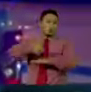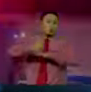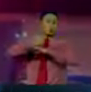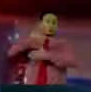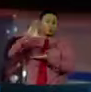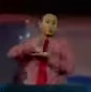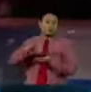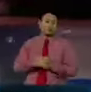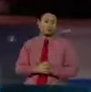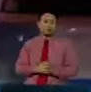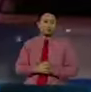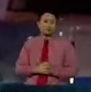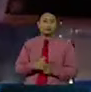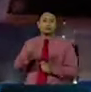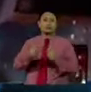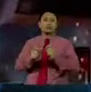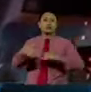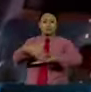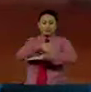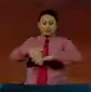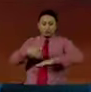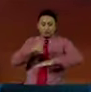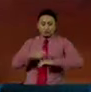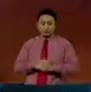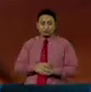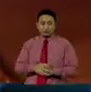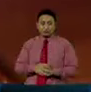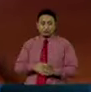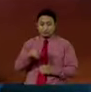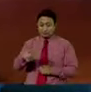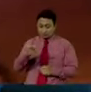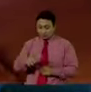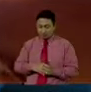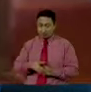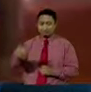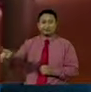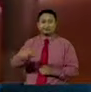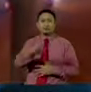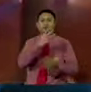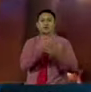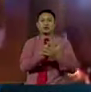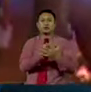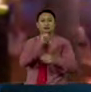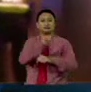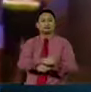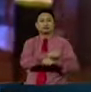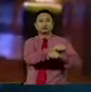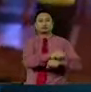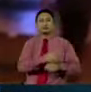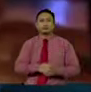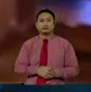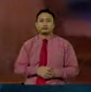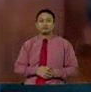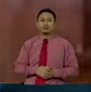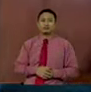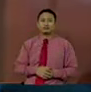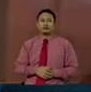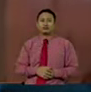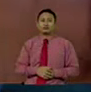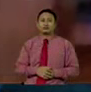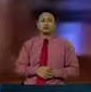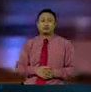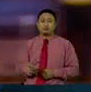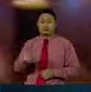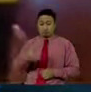los libadores en las esquinas. En la inmediata detención, en ese momento, se les detiene en cuanto estén